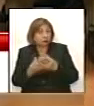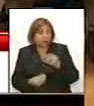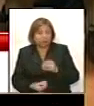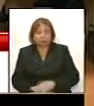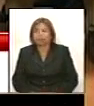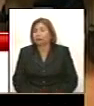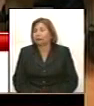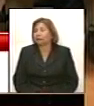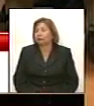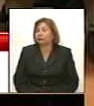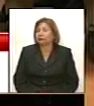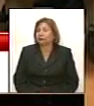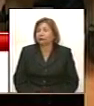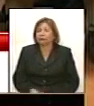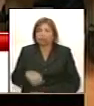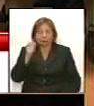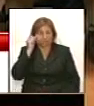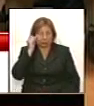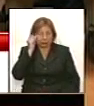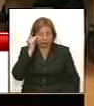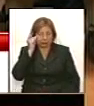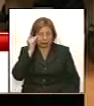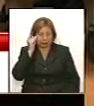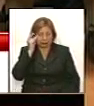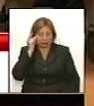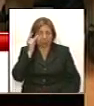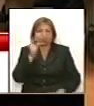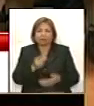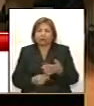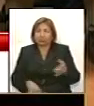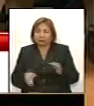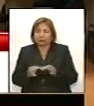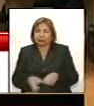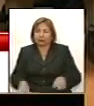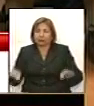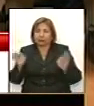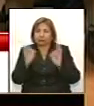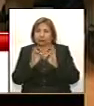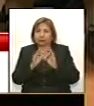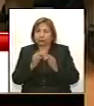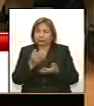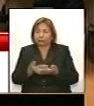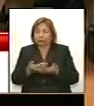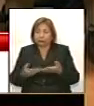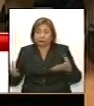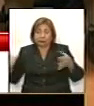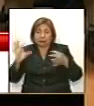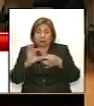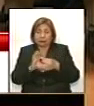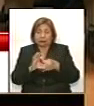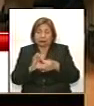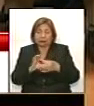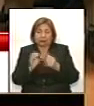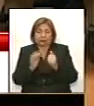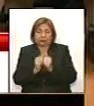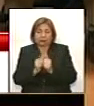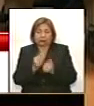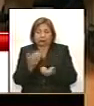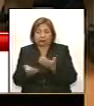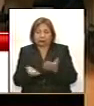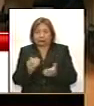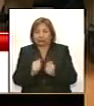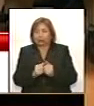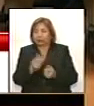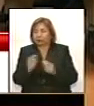¿no? Entonces, en ese sentido, creo que es muy importante el tema de la experiencia usuario, hacer alianzas no solamente con las activistas, con